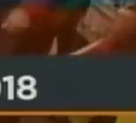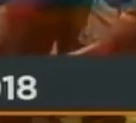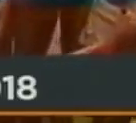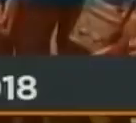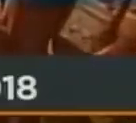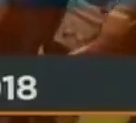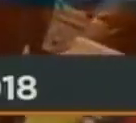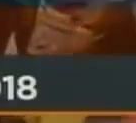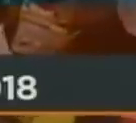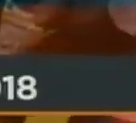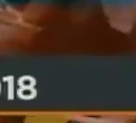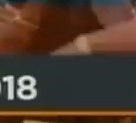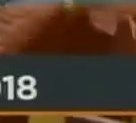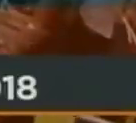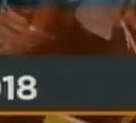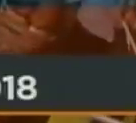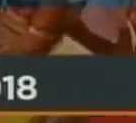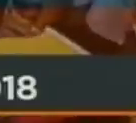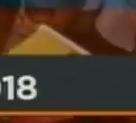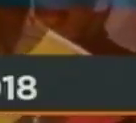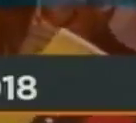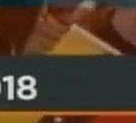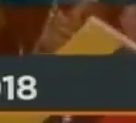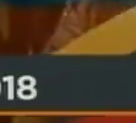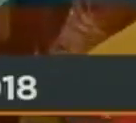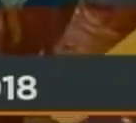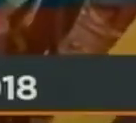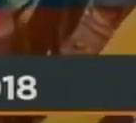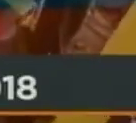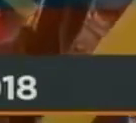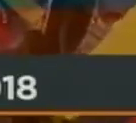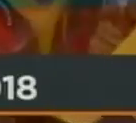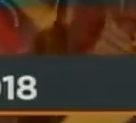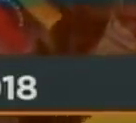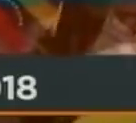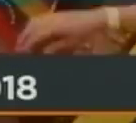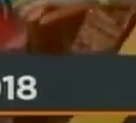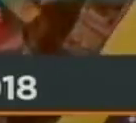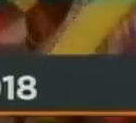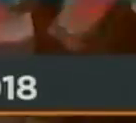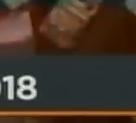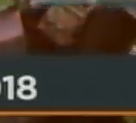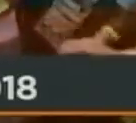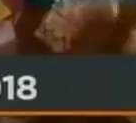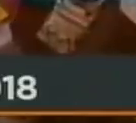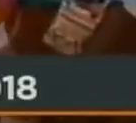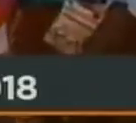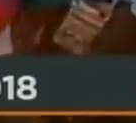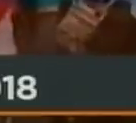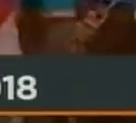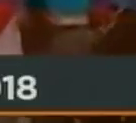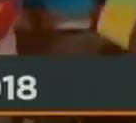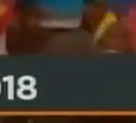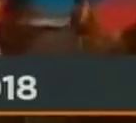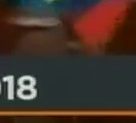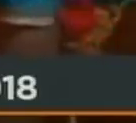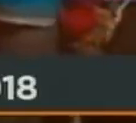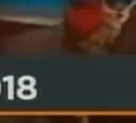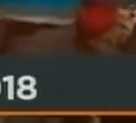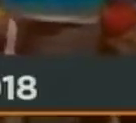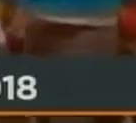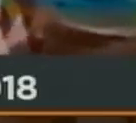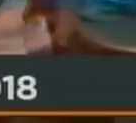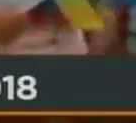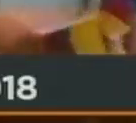en el país no deciden agentes externos, sino la población venezolana. En otros temas, informó que ya se han inscrito